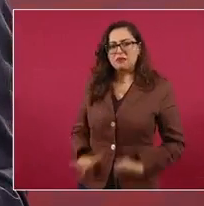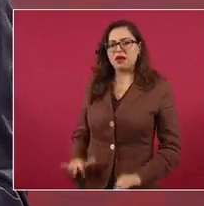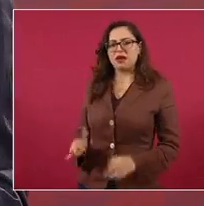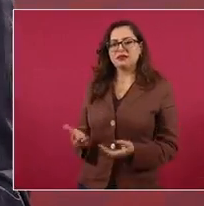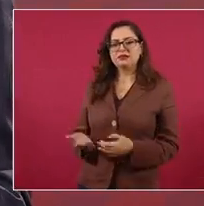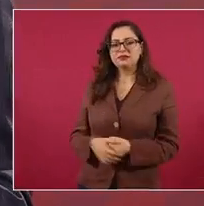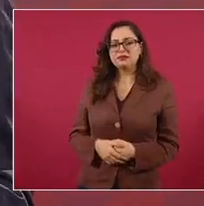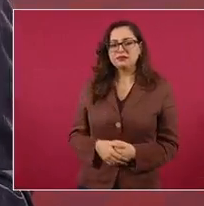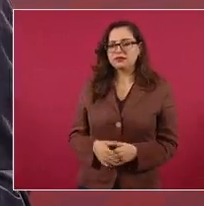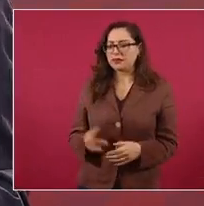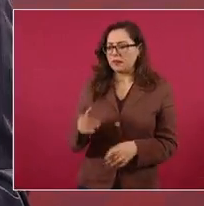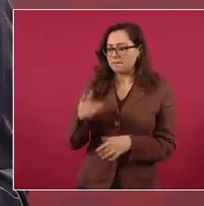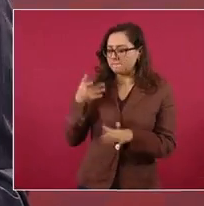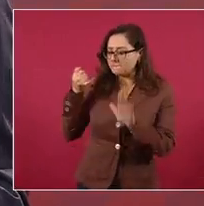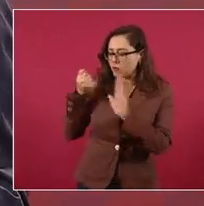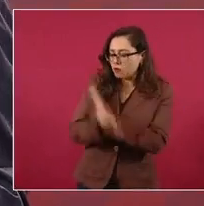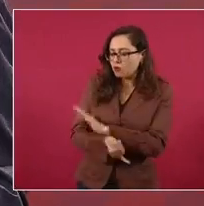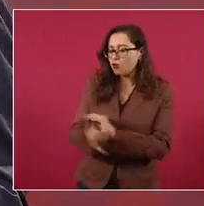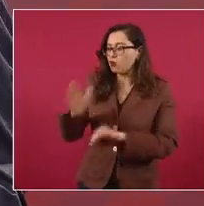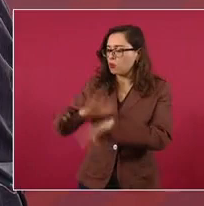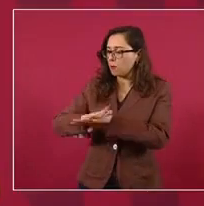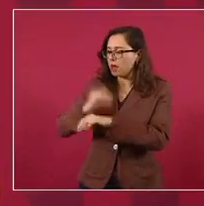a la perfección? Casi